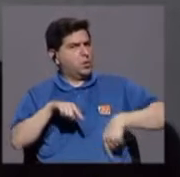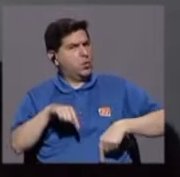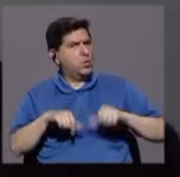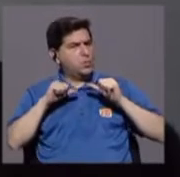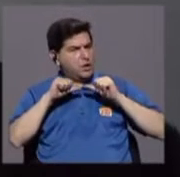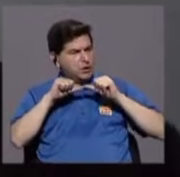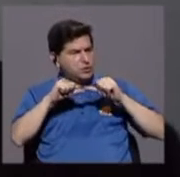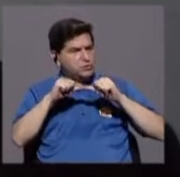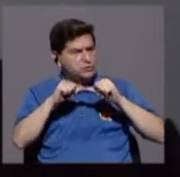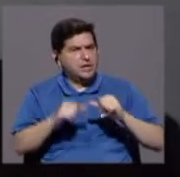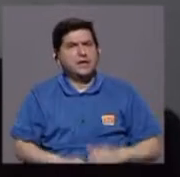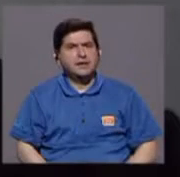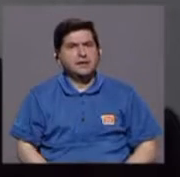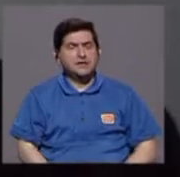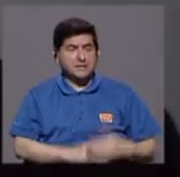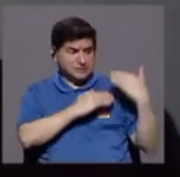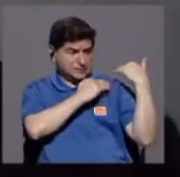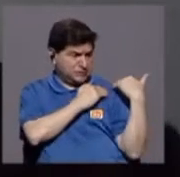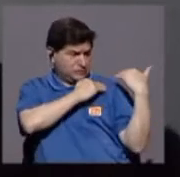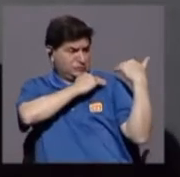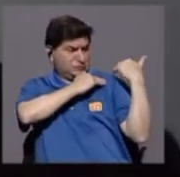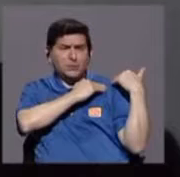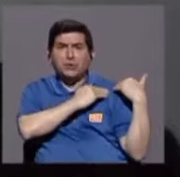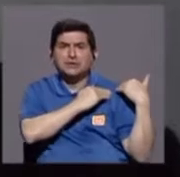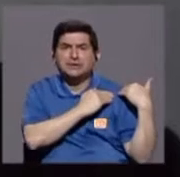seguir viviendo ni soportando